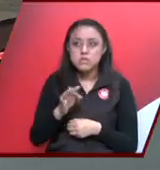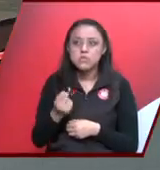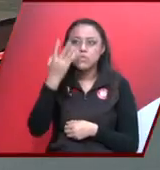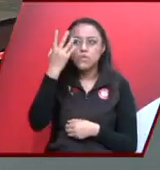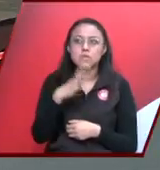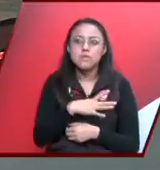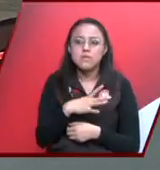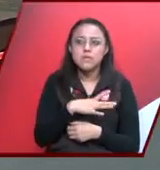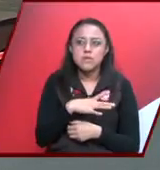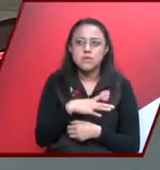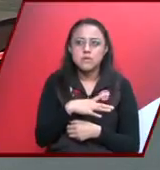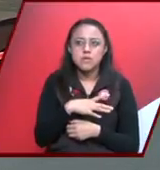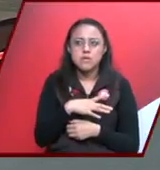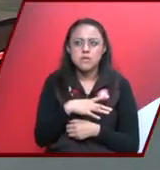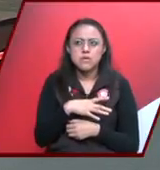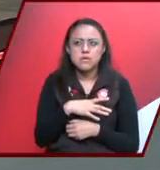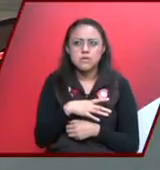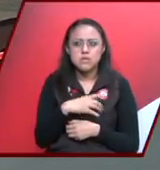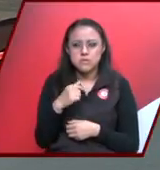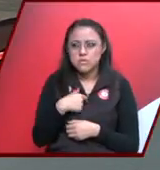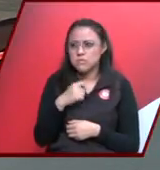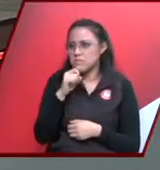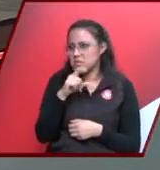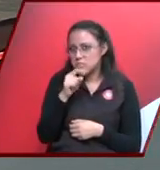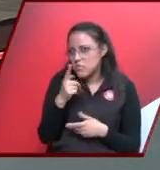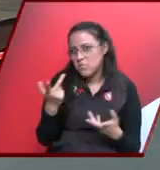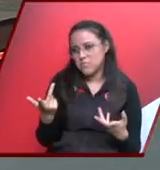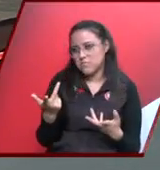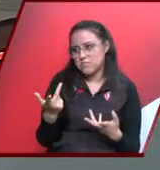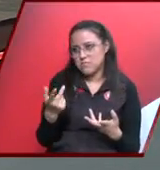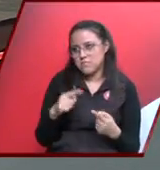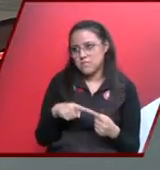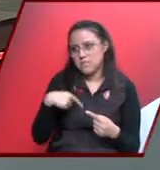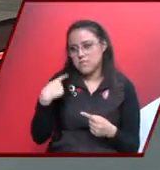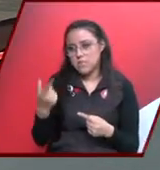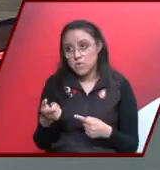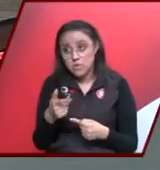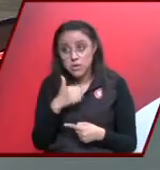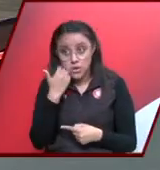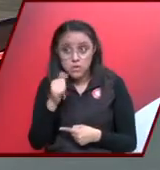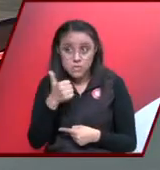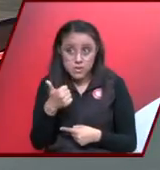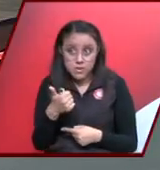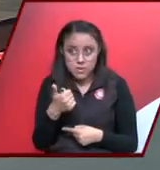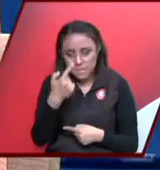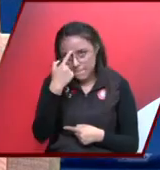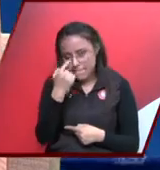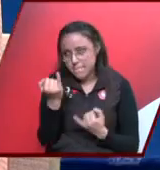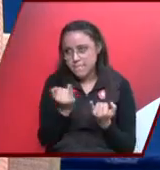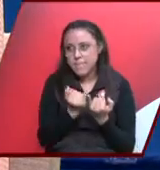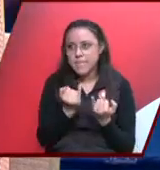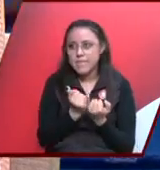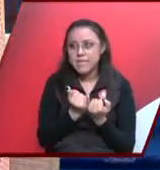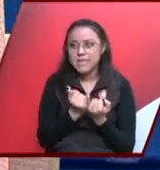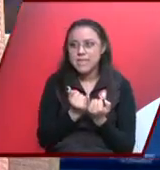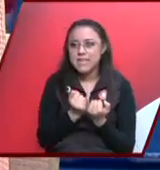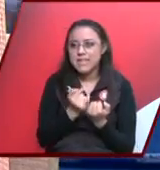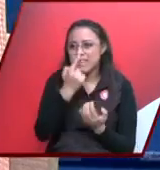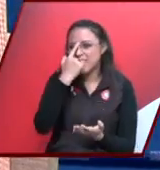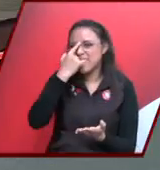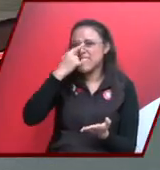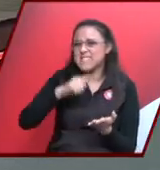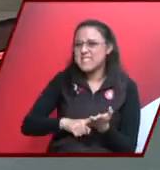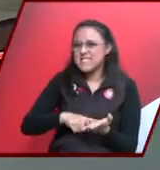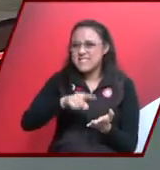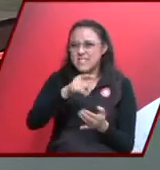¿Cuánto? Yo le voy al mismo que tú. O sea, ¿es capaz de irle al otro? Tú digo, para que suene sabroso. Órale. Se me hace que